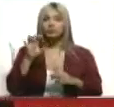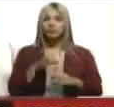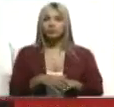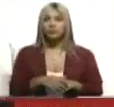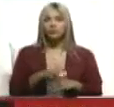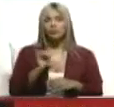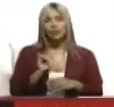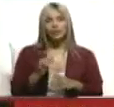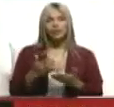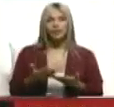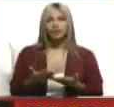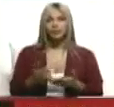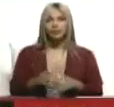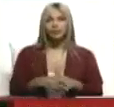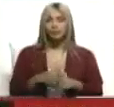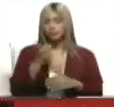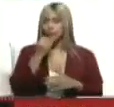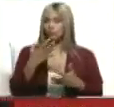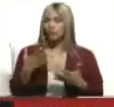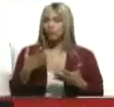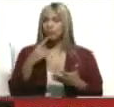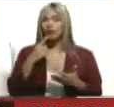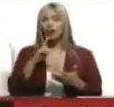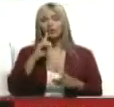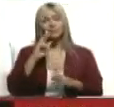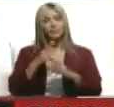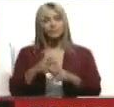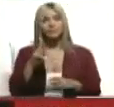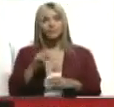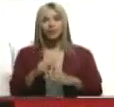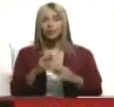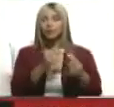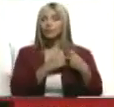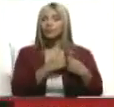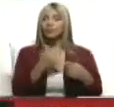y, bueno, donde había que reconocer también las